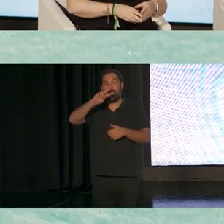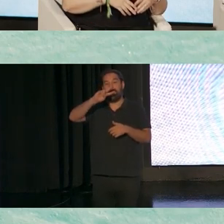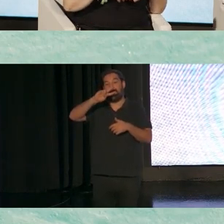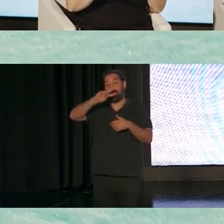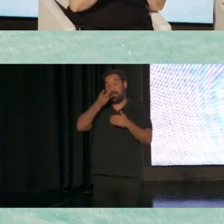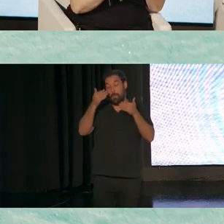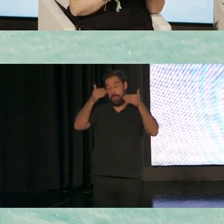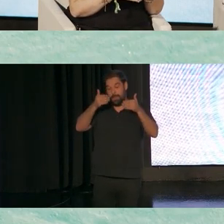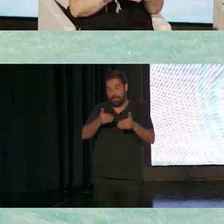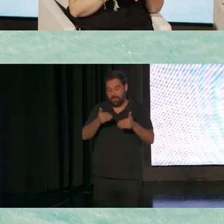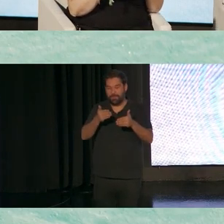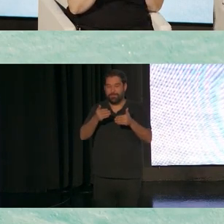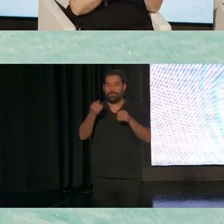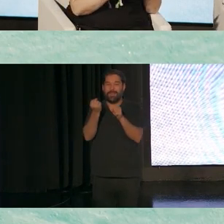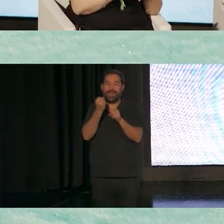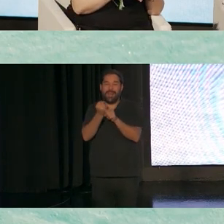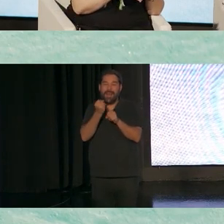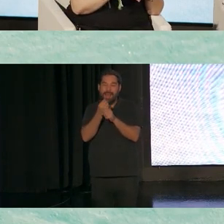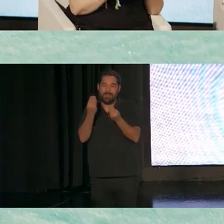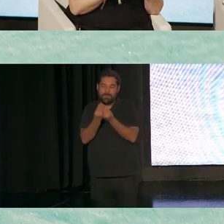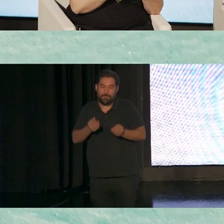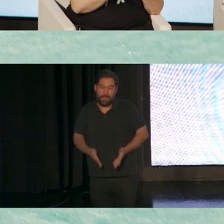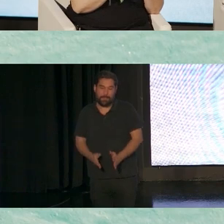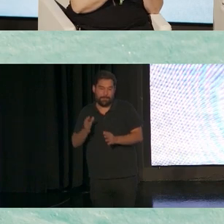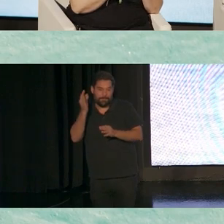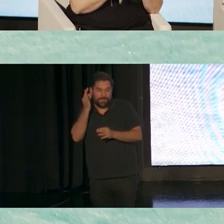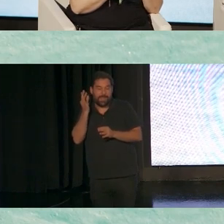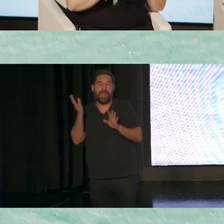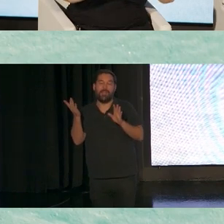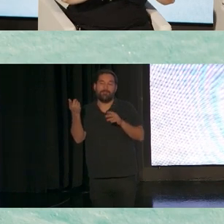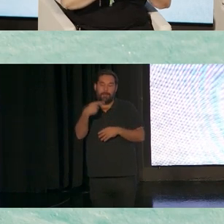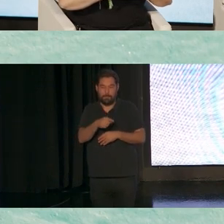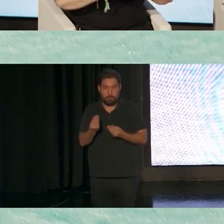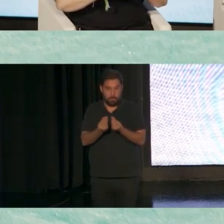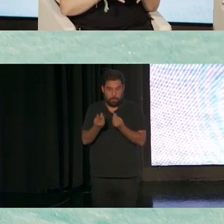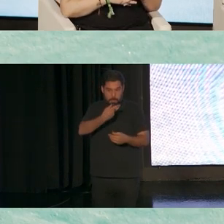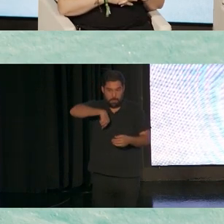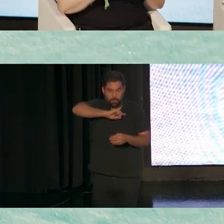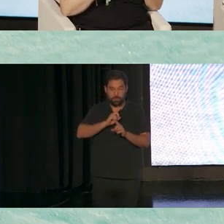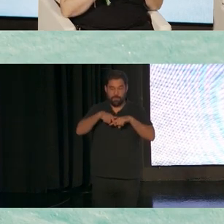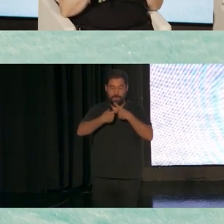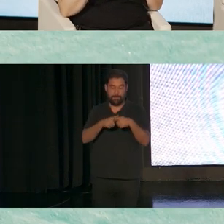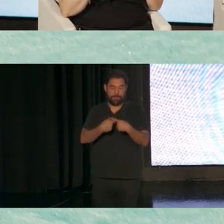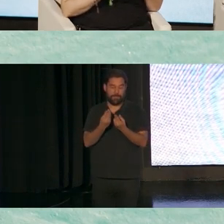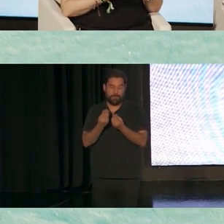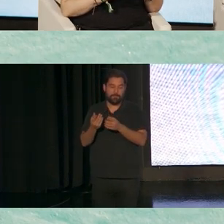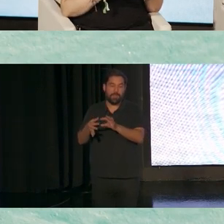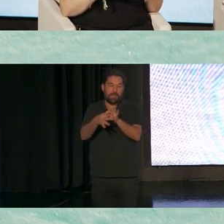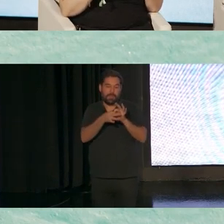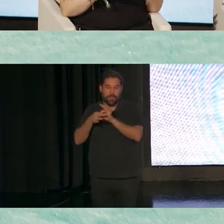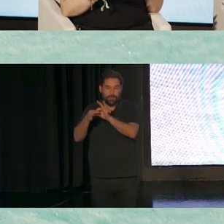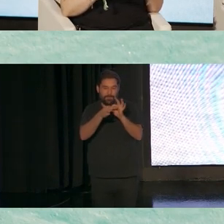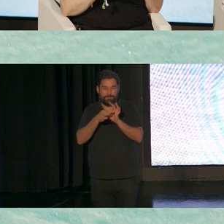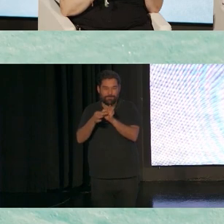empezamos bueno a trabajar con Carol Eva trabajaba con Carol pero también trabajaba con nosotros nosos estamos allí con ella y ella nos daba pautas